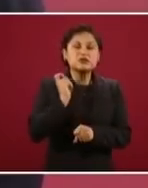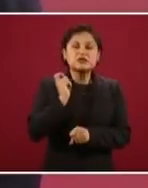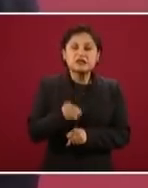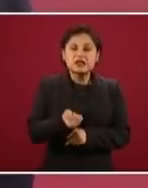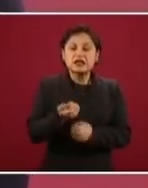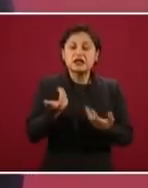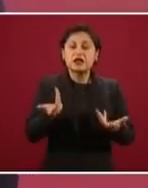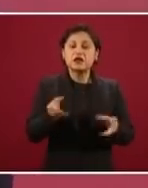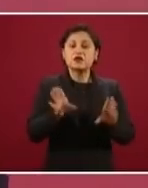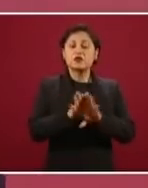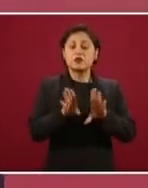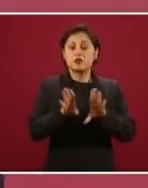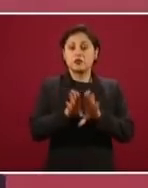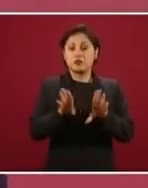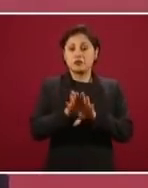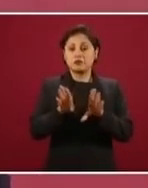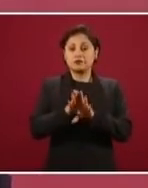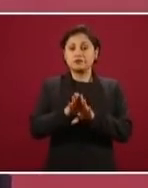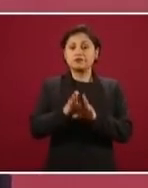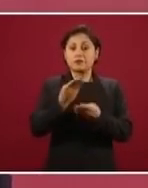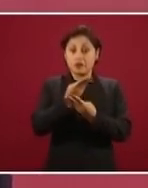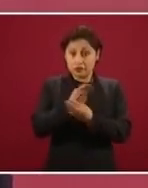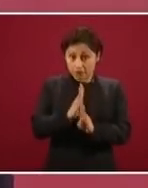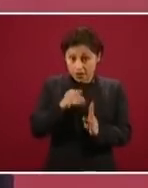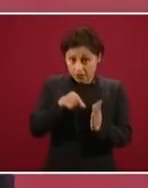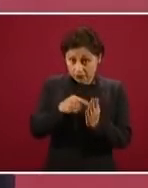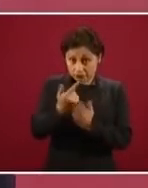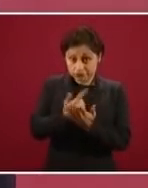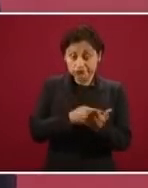si existen estas cuentas